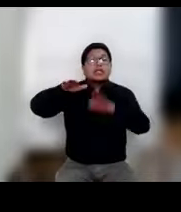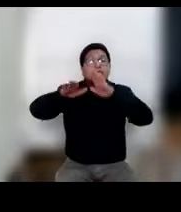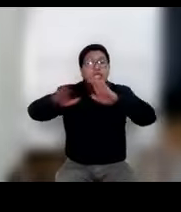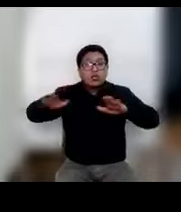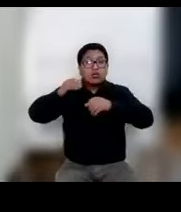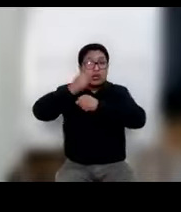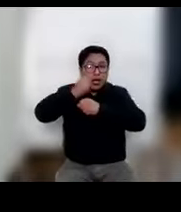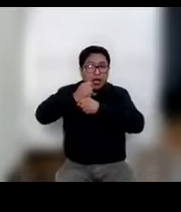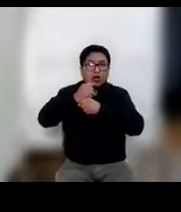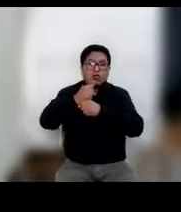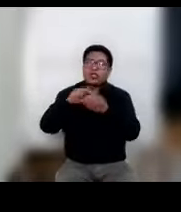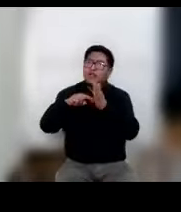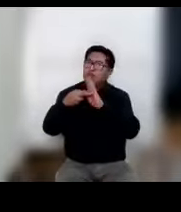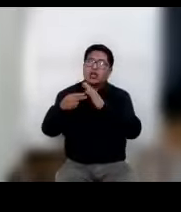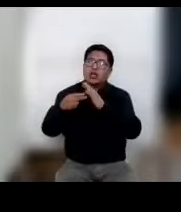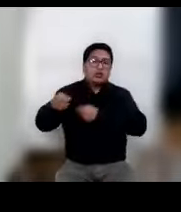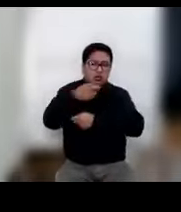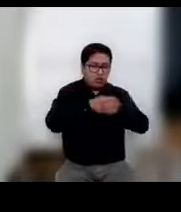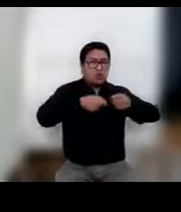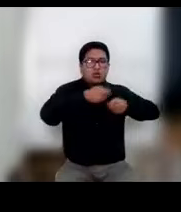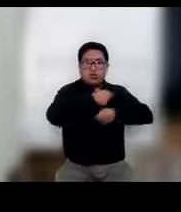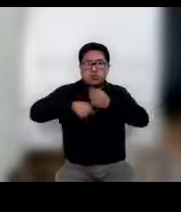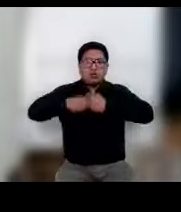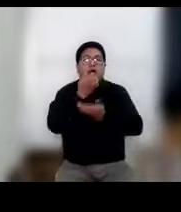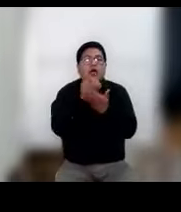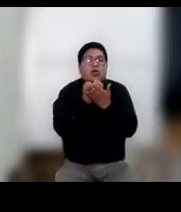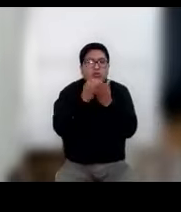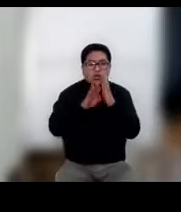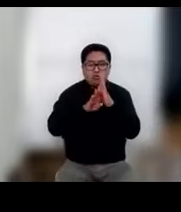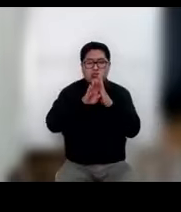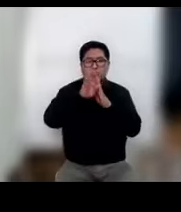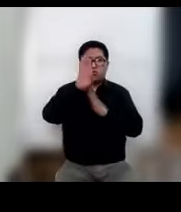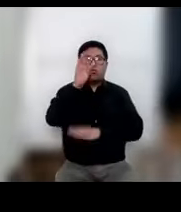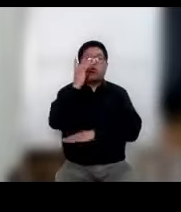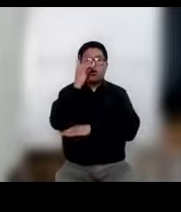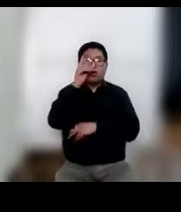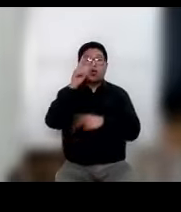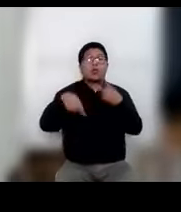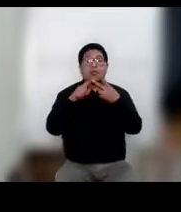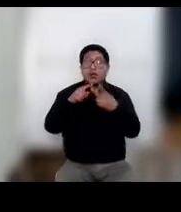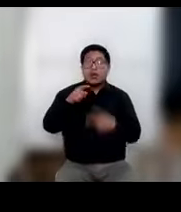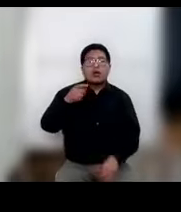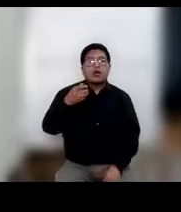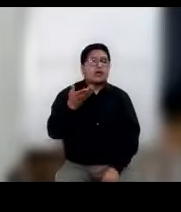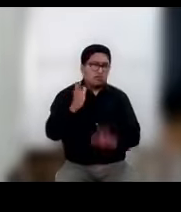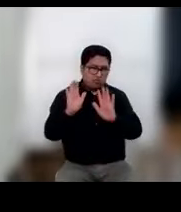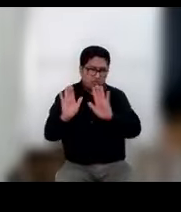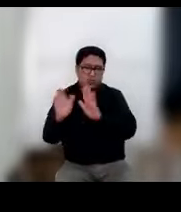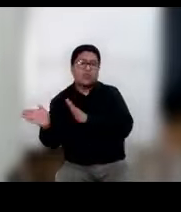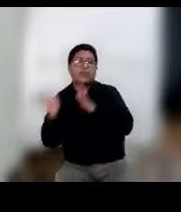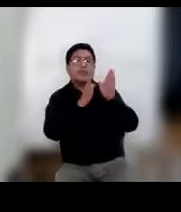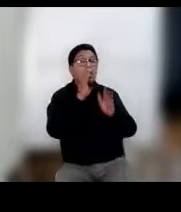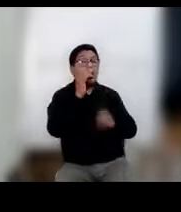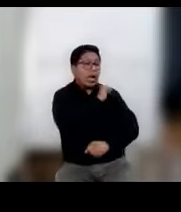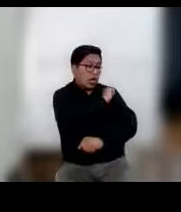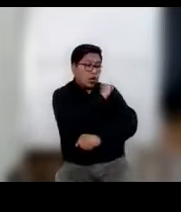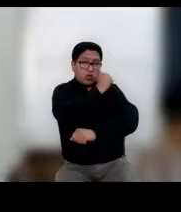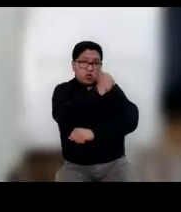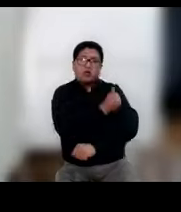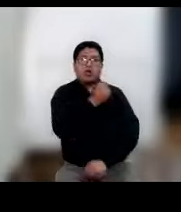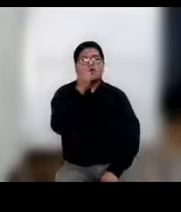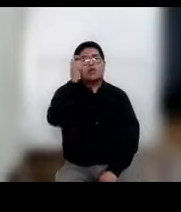al movimiento económico pero también hay necesidad de que las autoridades comprendan de que